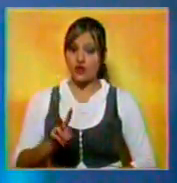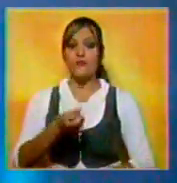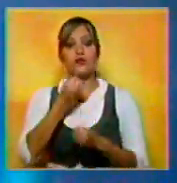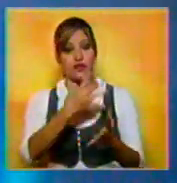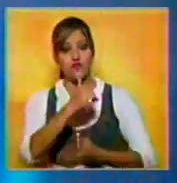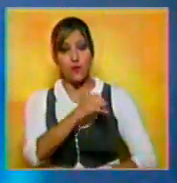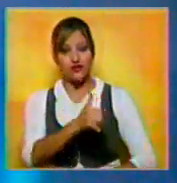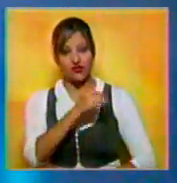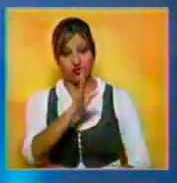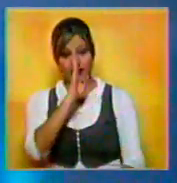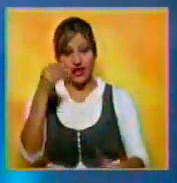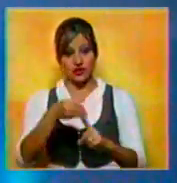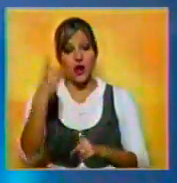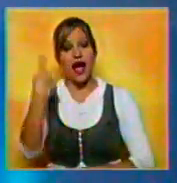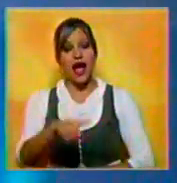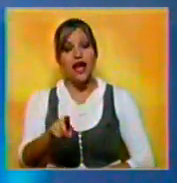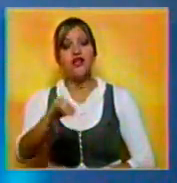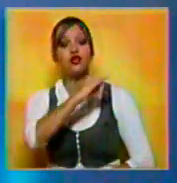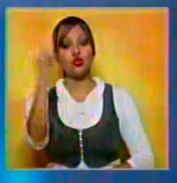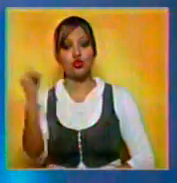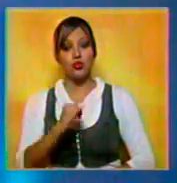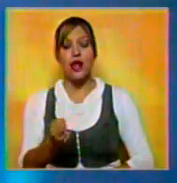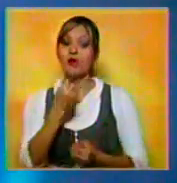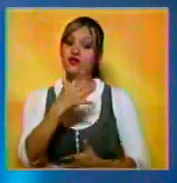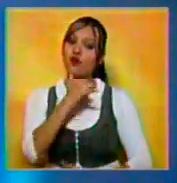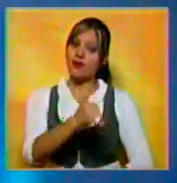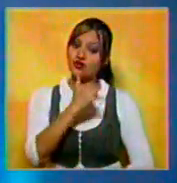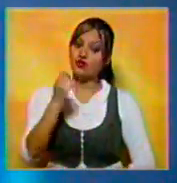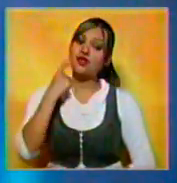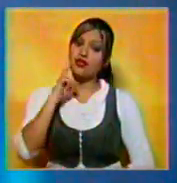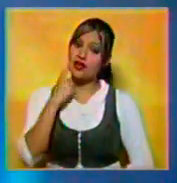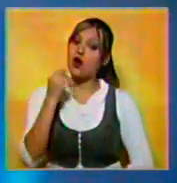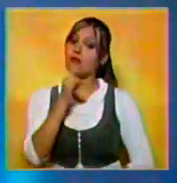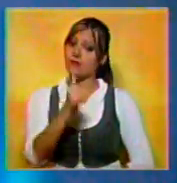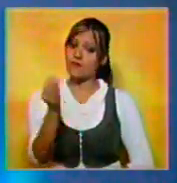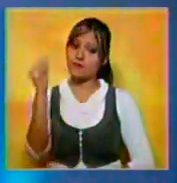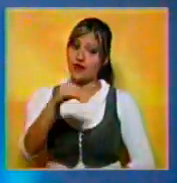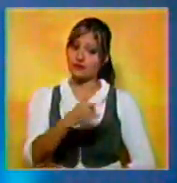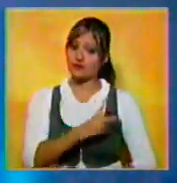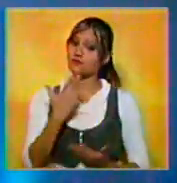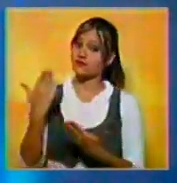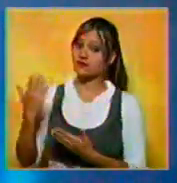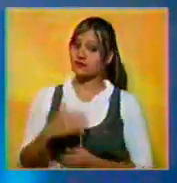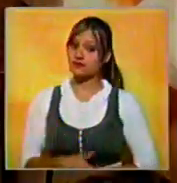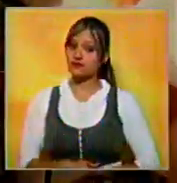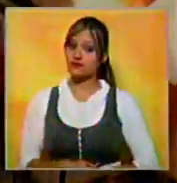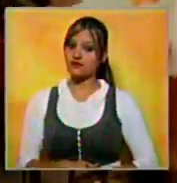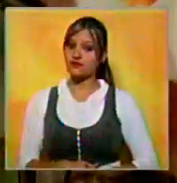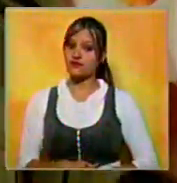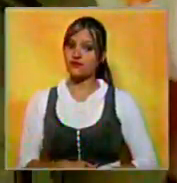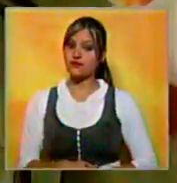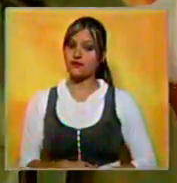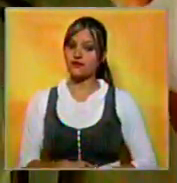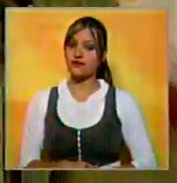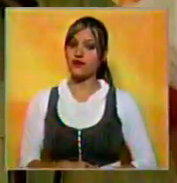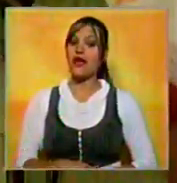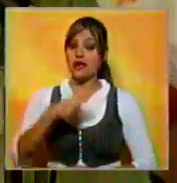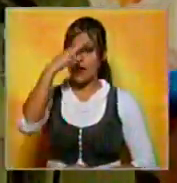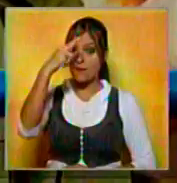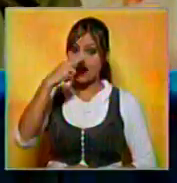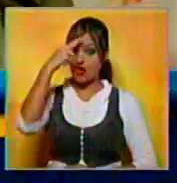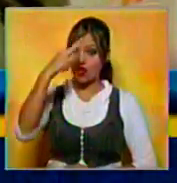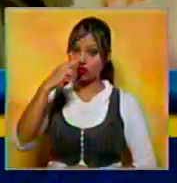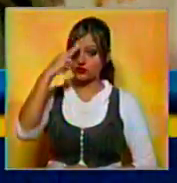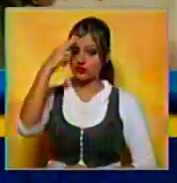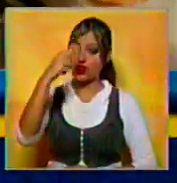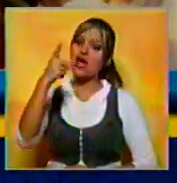declaraciones las ofreció desde cabimas estado Sur nuestro compañero Santiago Gutiérrez nos informa adelante Santiago Enrique capriles